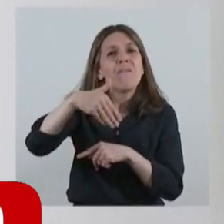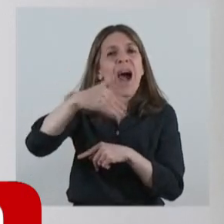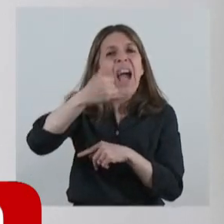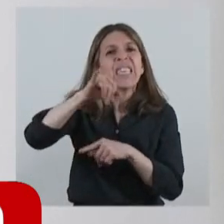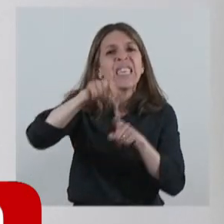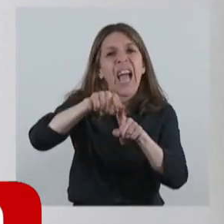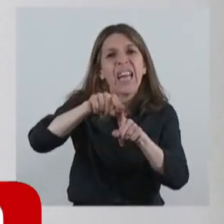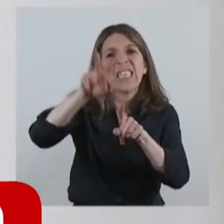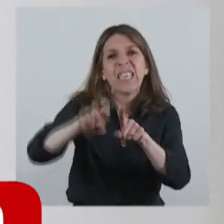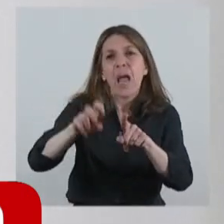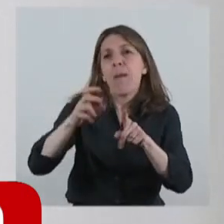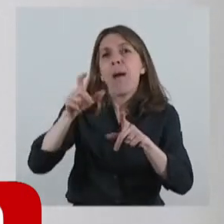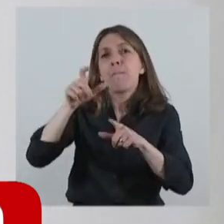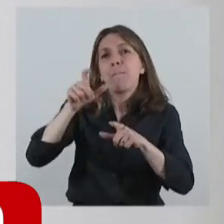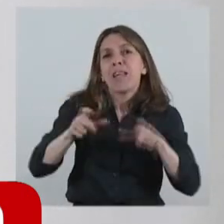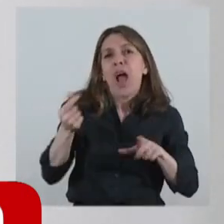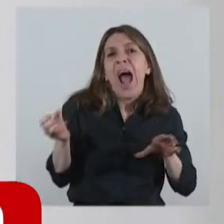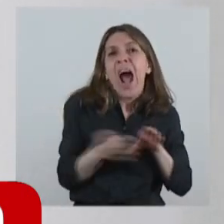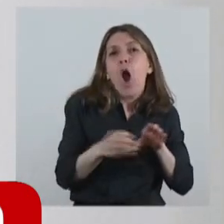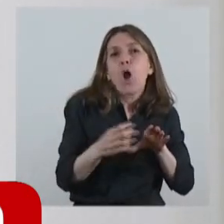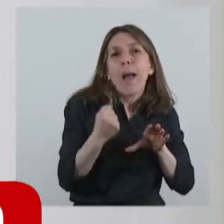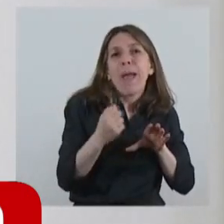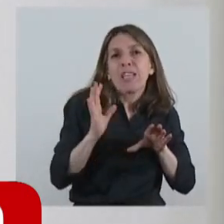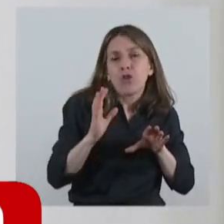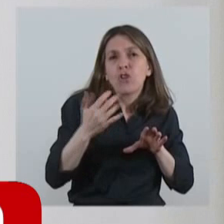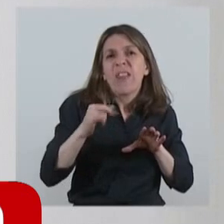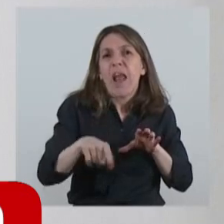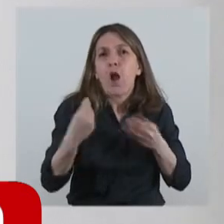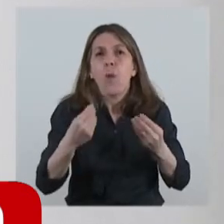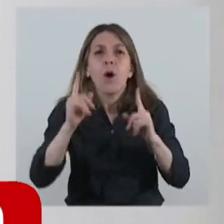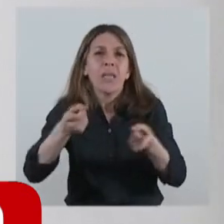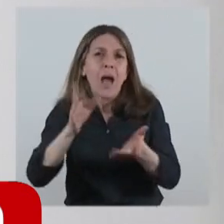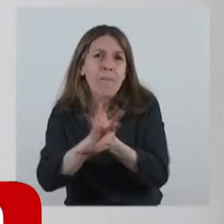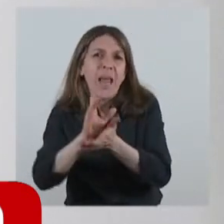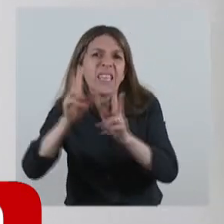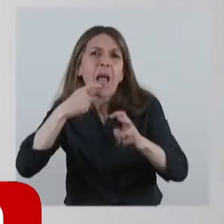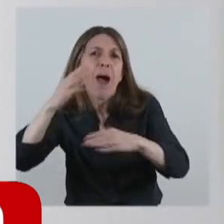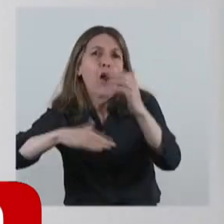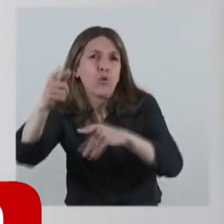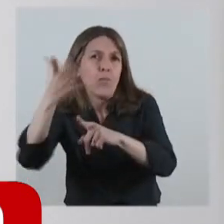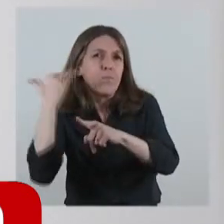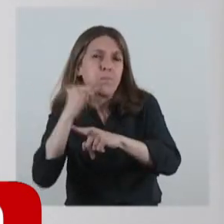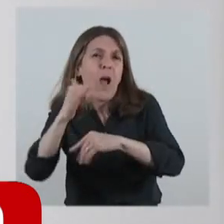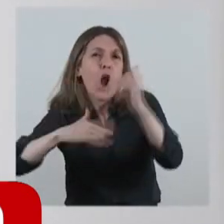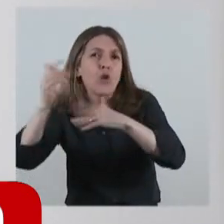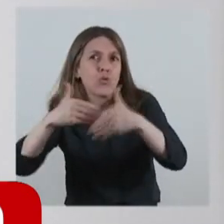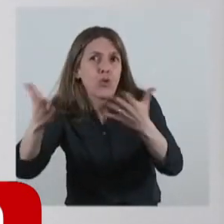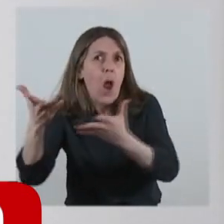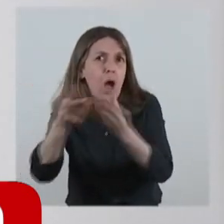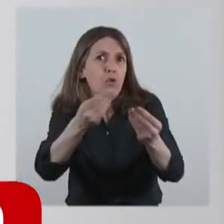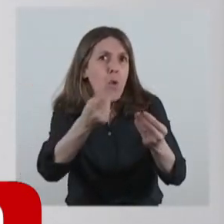se le va a aplicar a los ahorristas en pesos? Y bueno, usted dijo también que la construcción va a jugar un rol fundamental en la recuperación económica. Quería